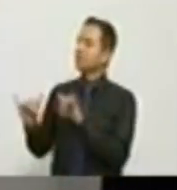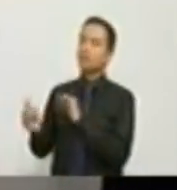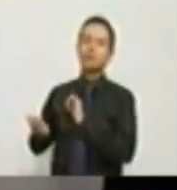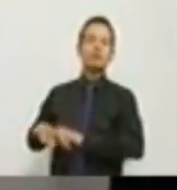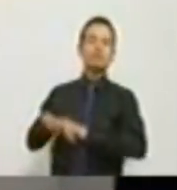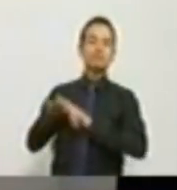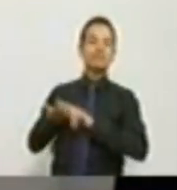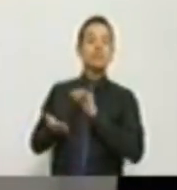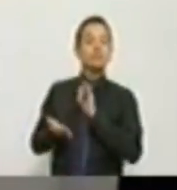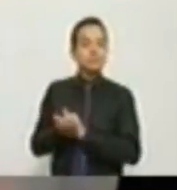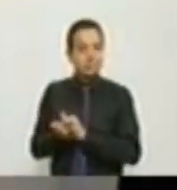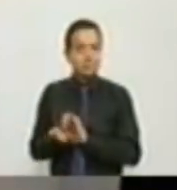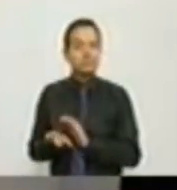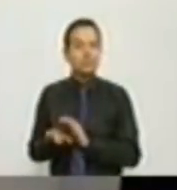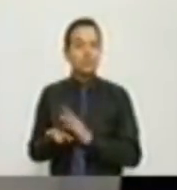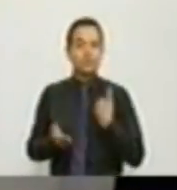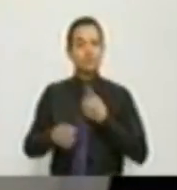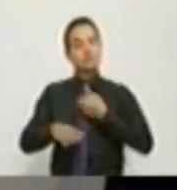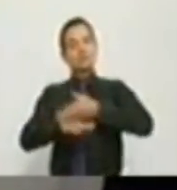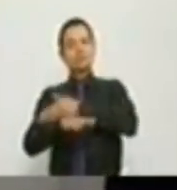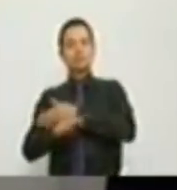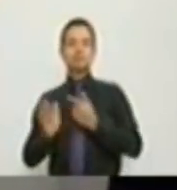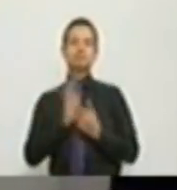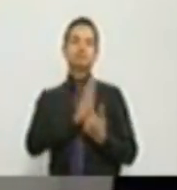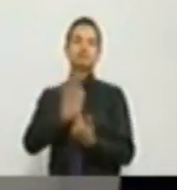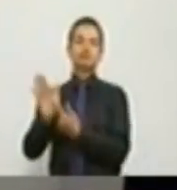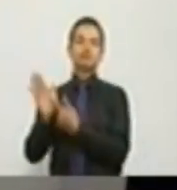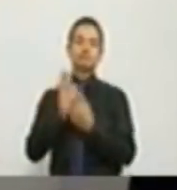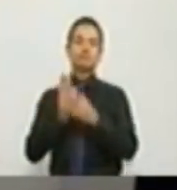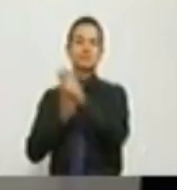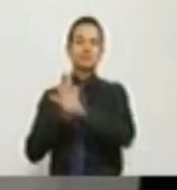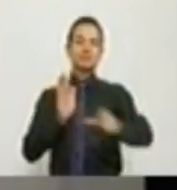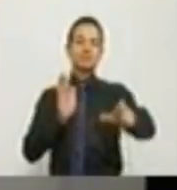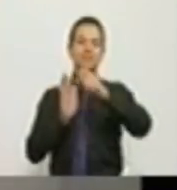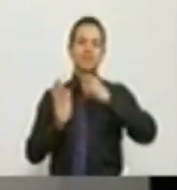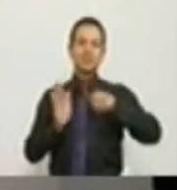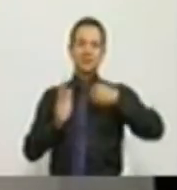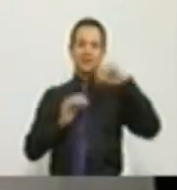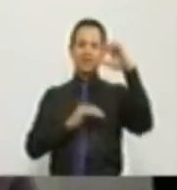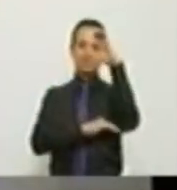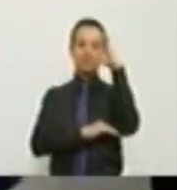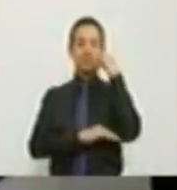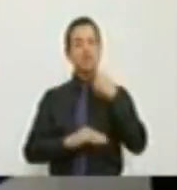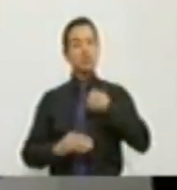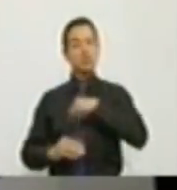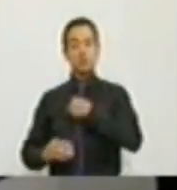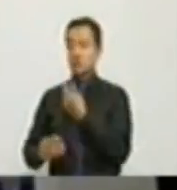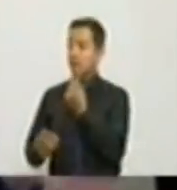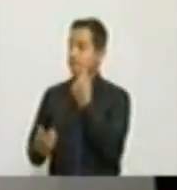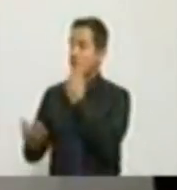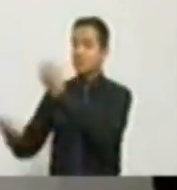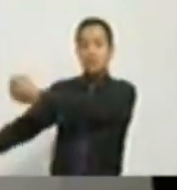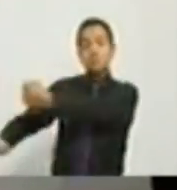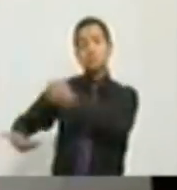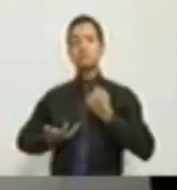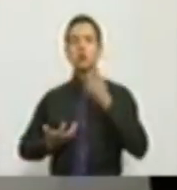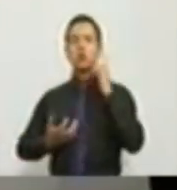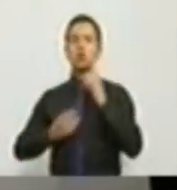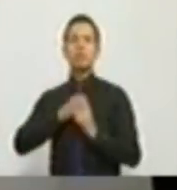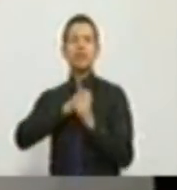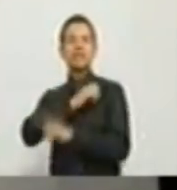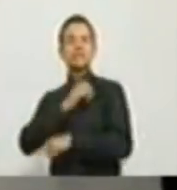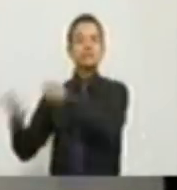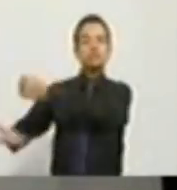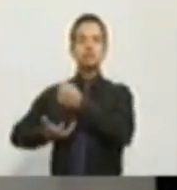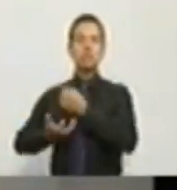le hablamos al país y les dijimos, no vamos a pedir reparación económica, pero realmente la